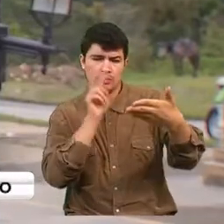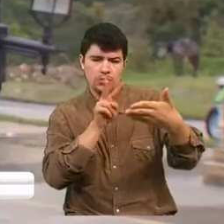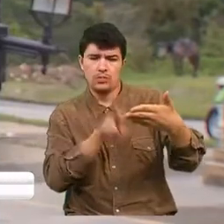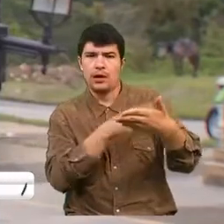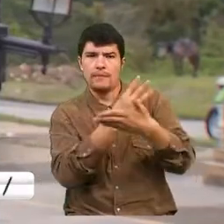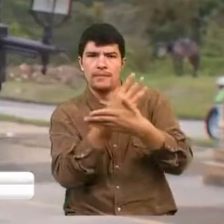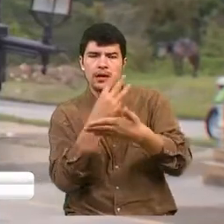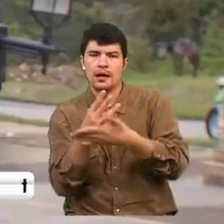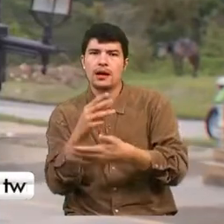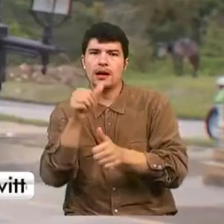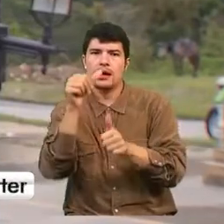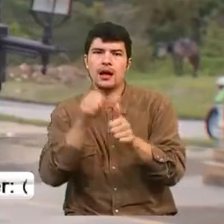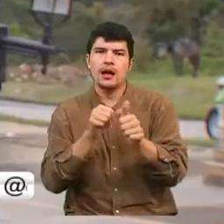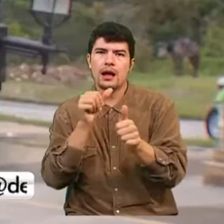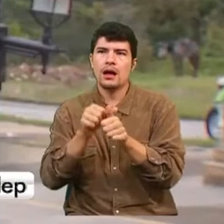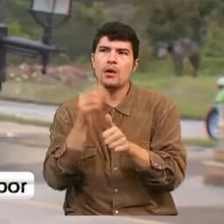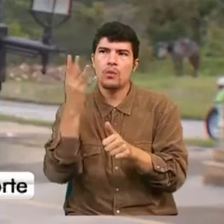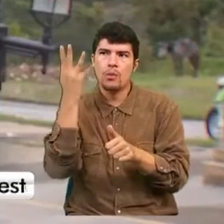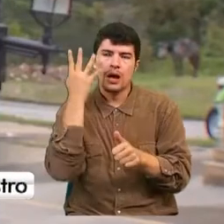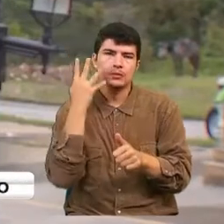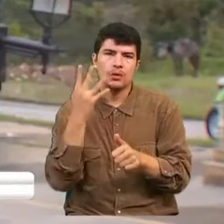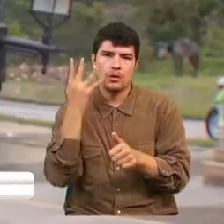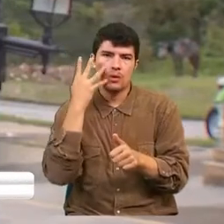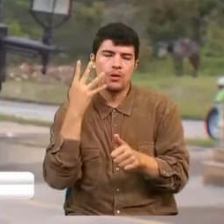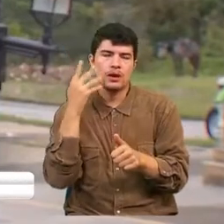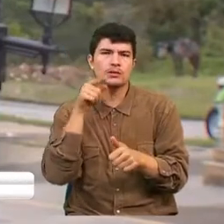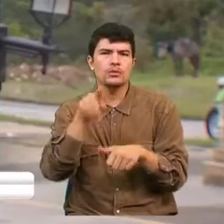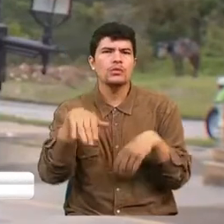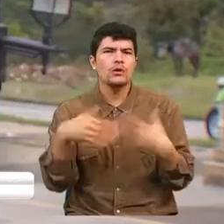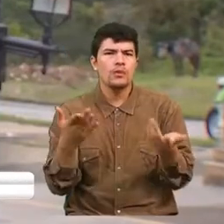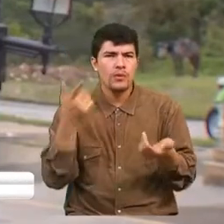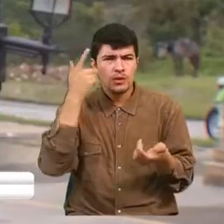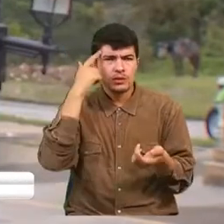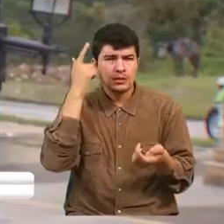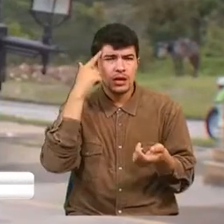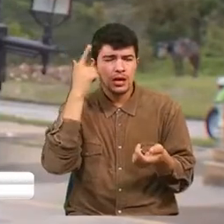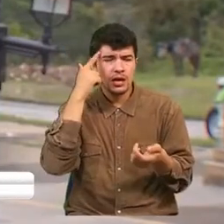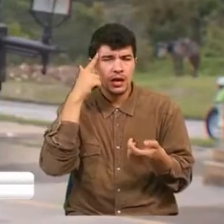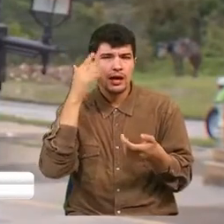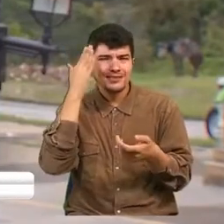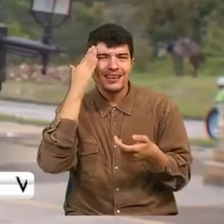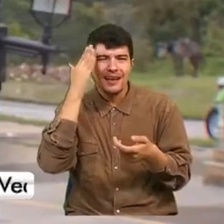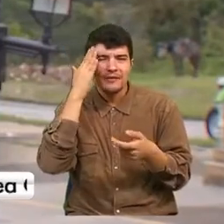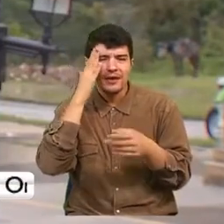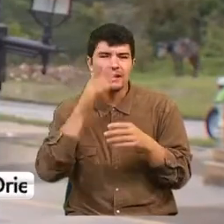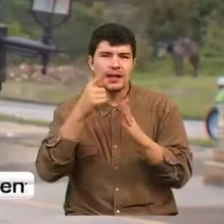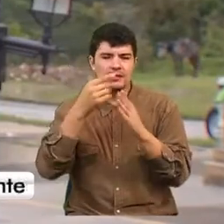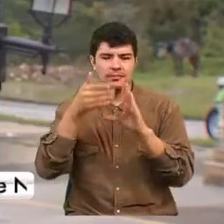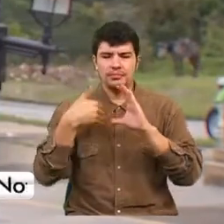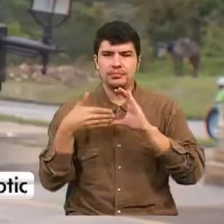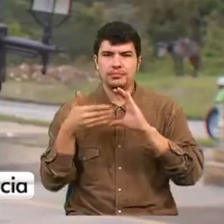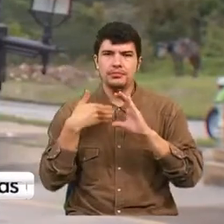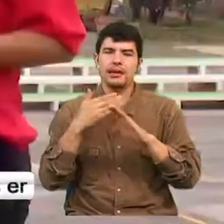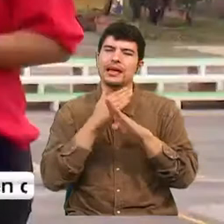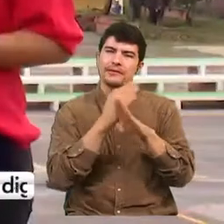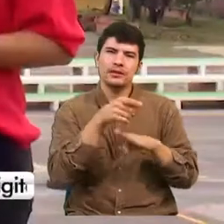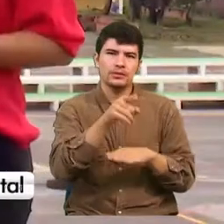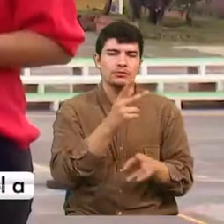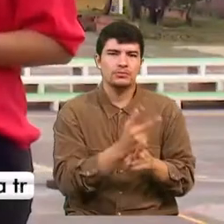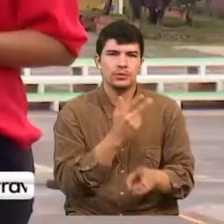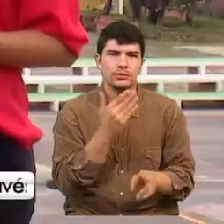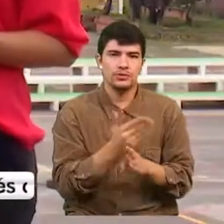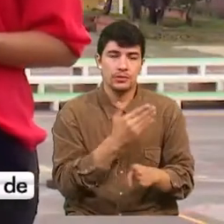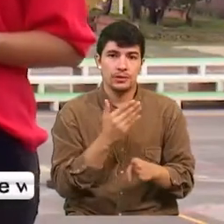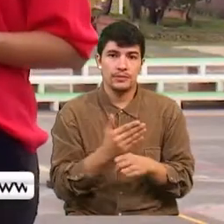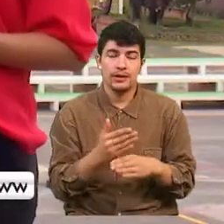actualizándose cada 4 horas, para que ustedes se lleven una idea clara de cómo va a ser el pronóstico del clima y eviten estas alteraciones. Continuamos con más información en